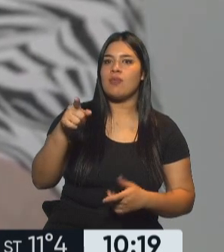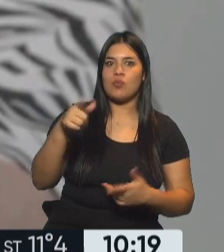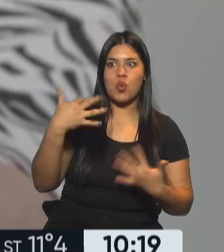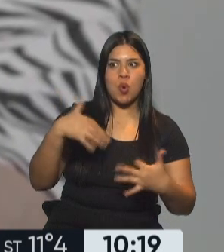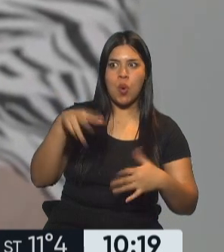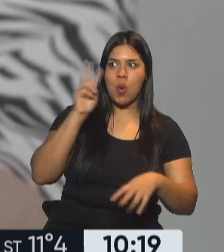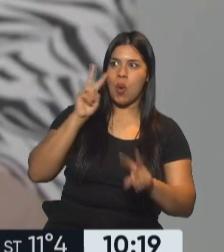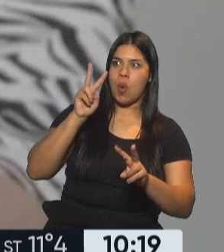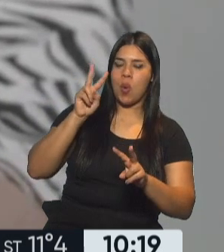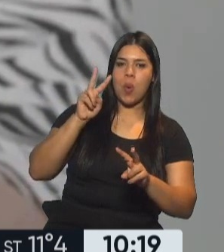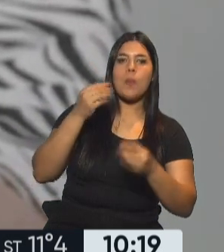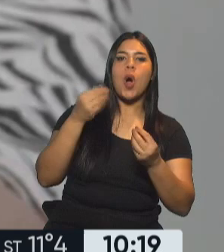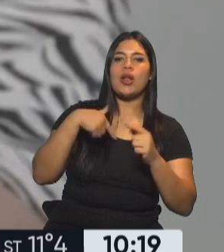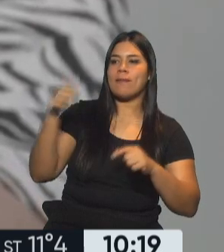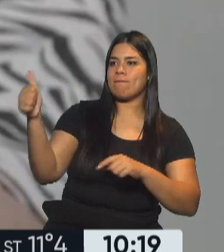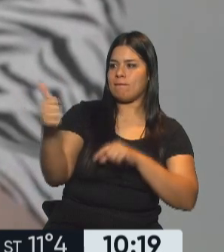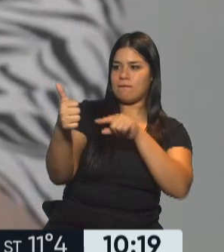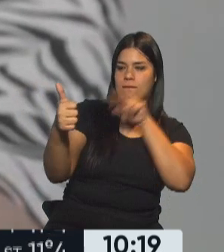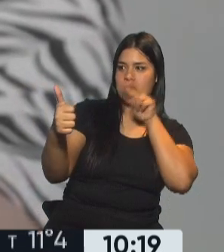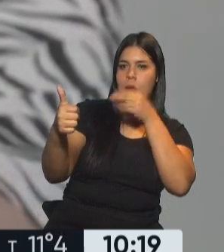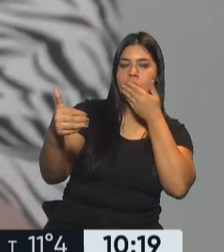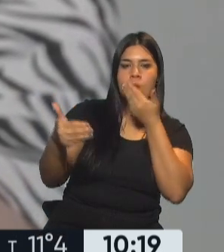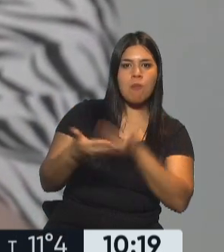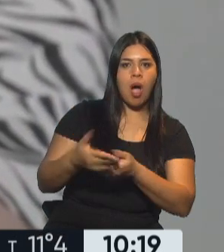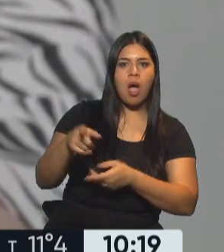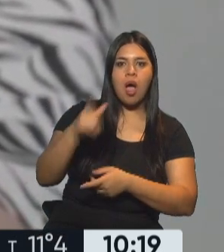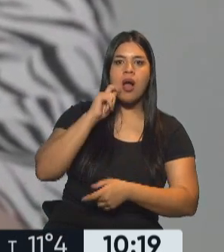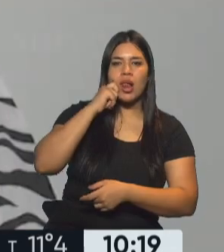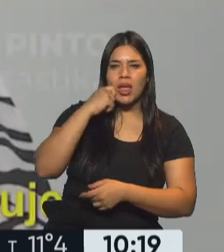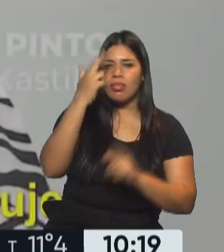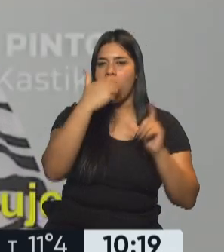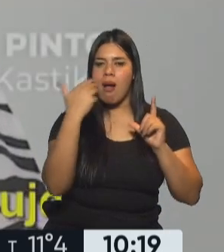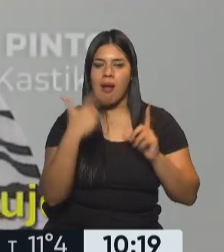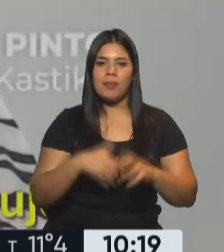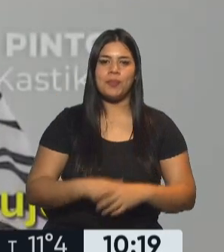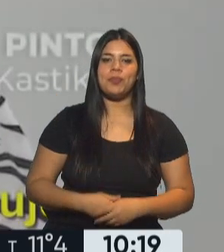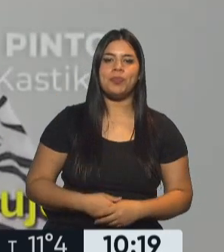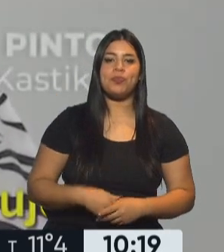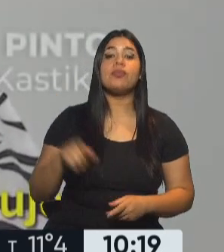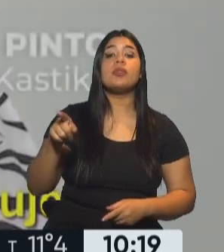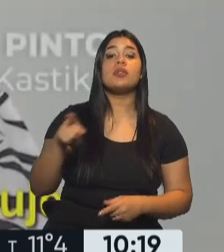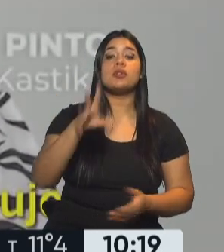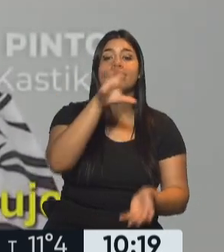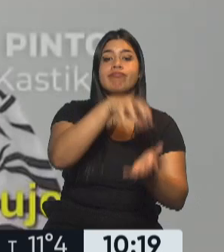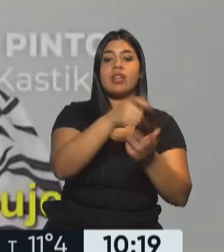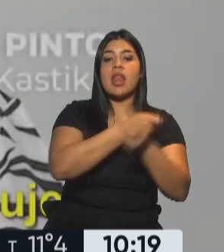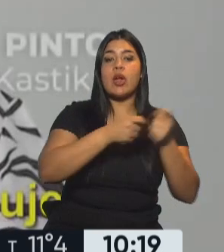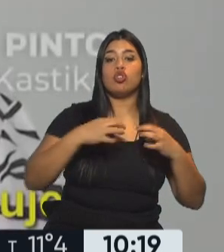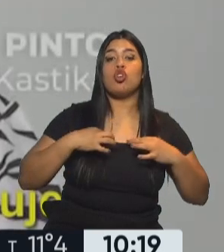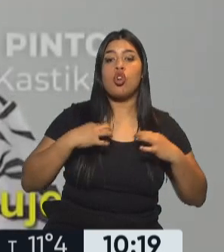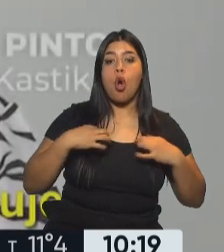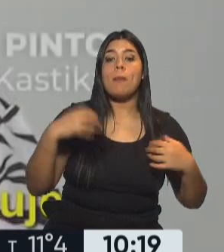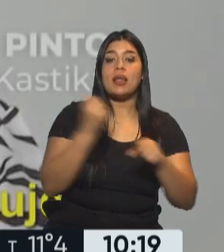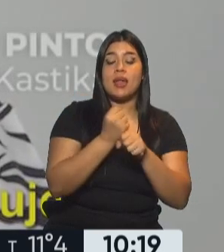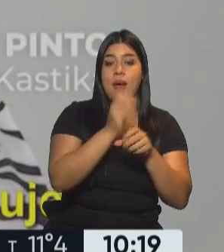lo bonita que era, por cómo se arreglaba. Trabajaba en una tienda de ropa